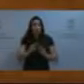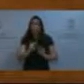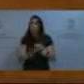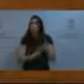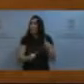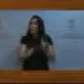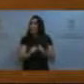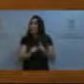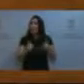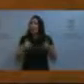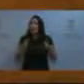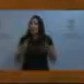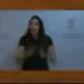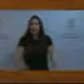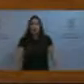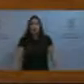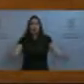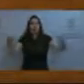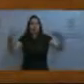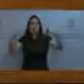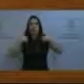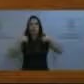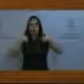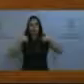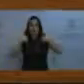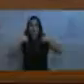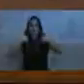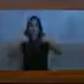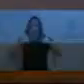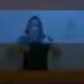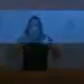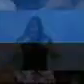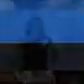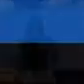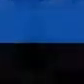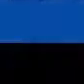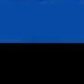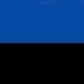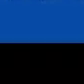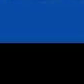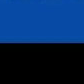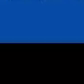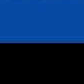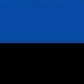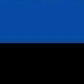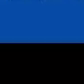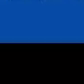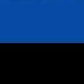ese sentido de la responsabilidad del que siempre hablamos. Muchas gracias. Gracias.